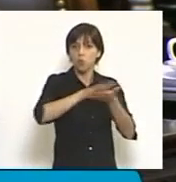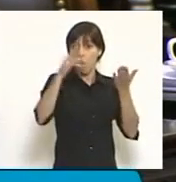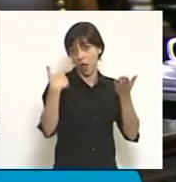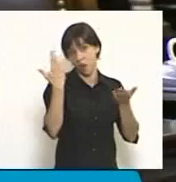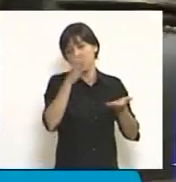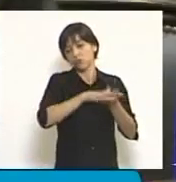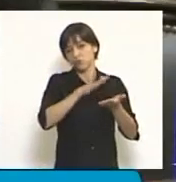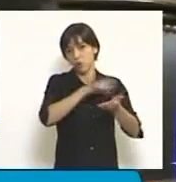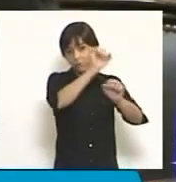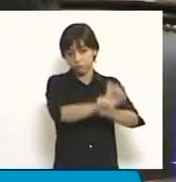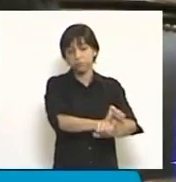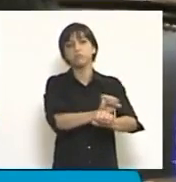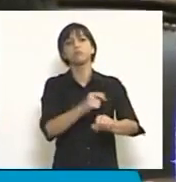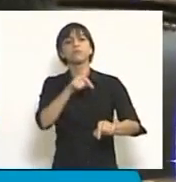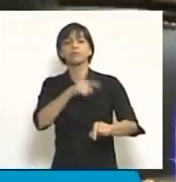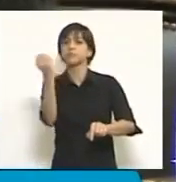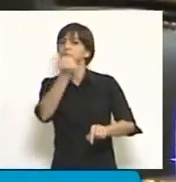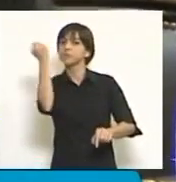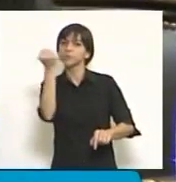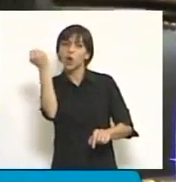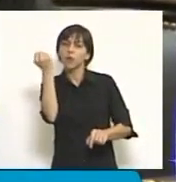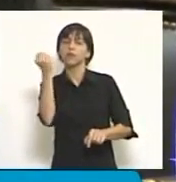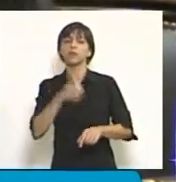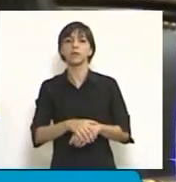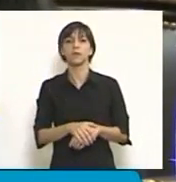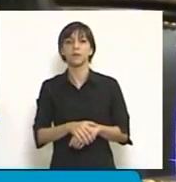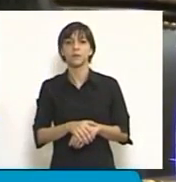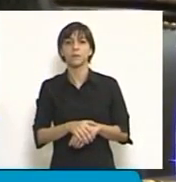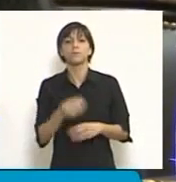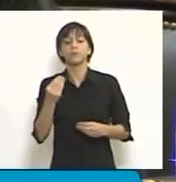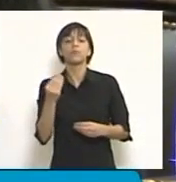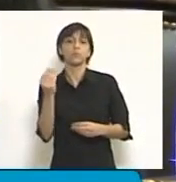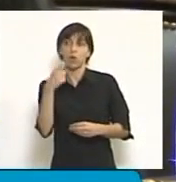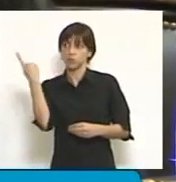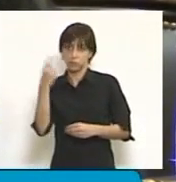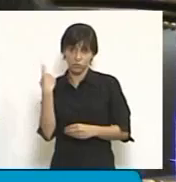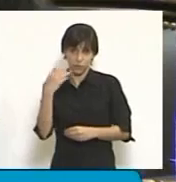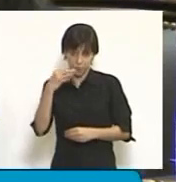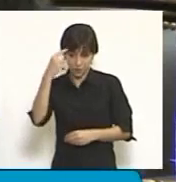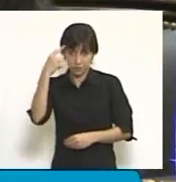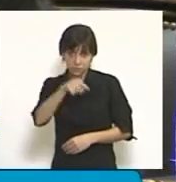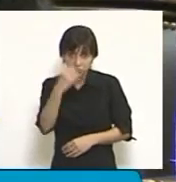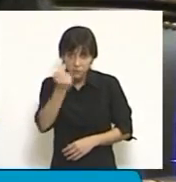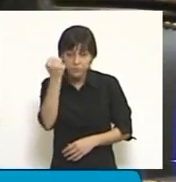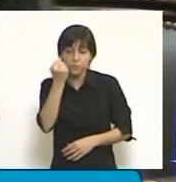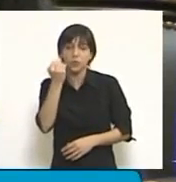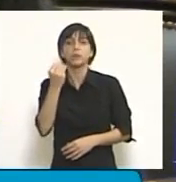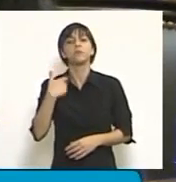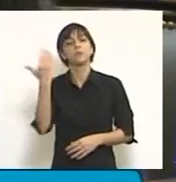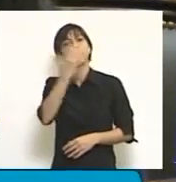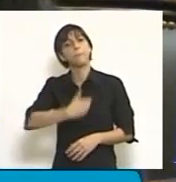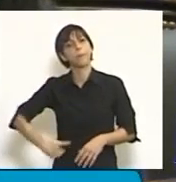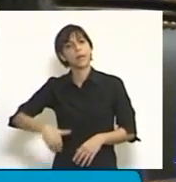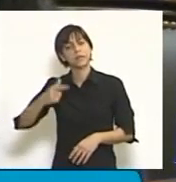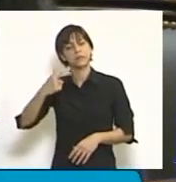es una cuestión de gran relevancia institucional y como tal lo debemos tomar. La Presidenta de